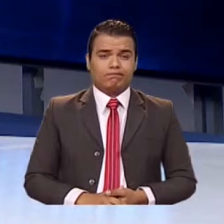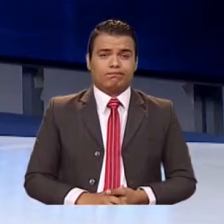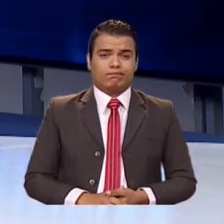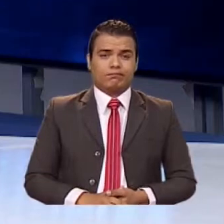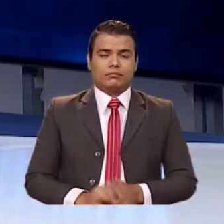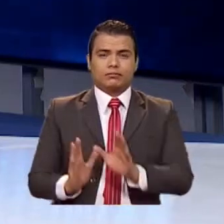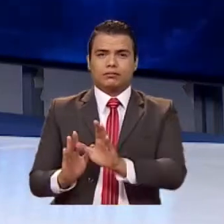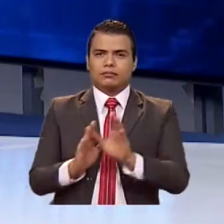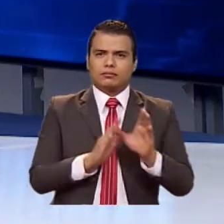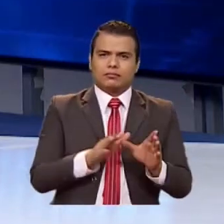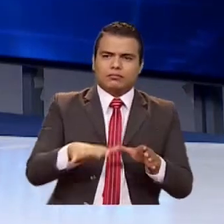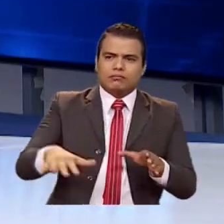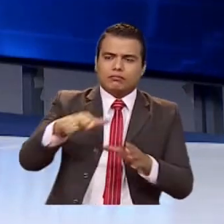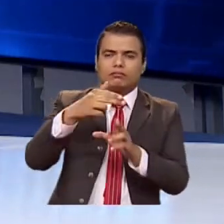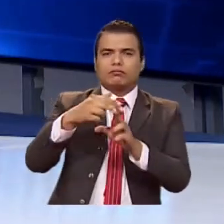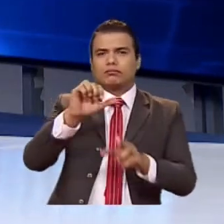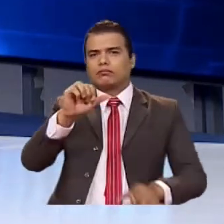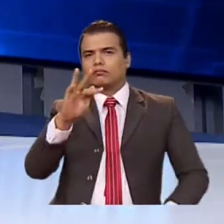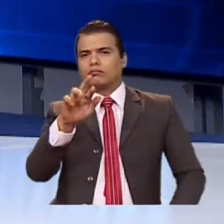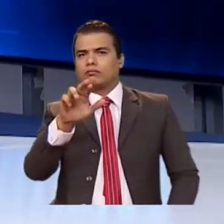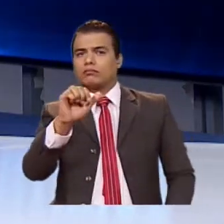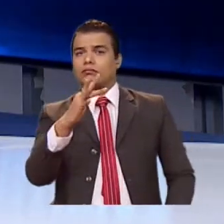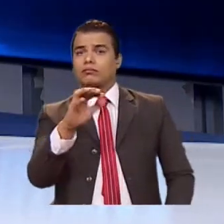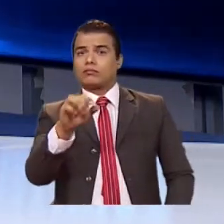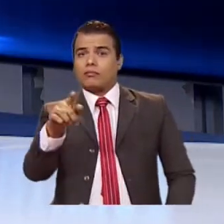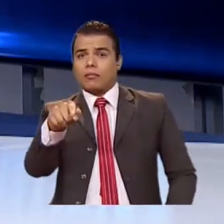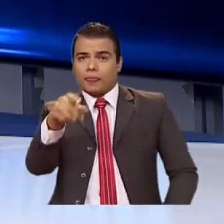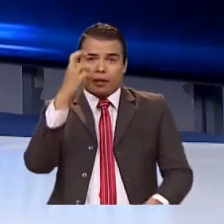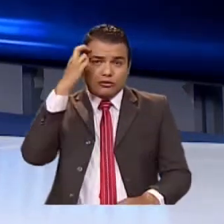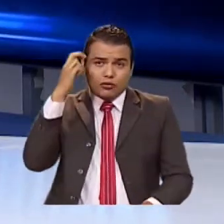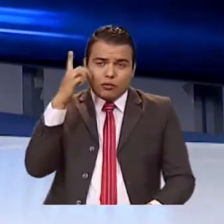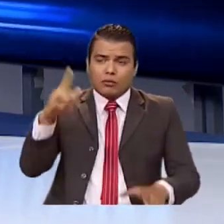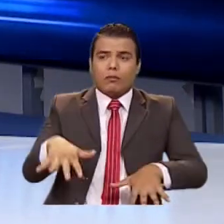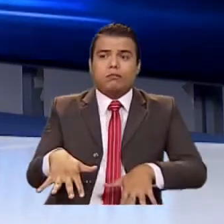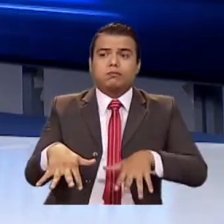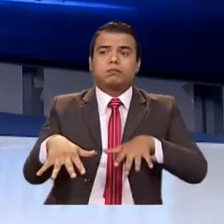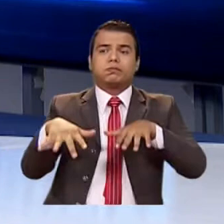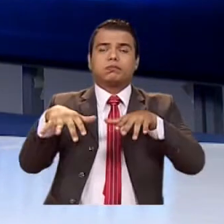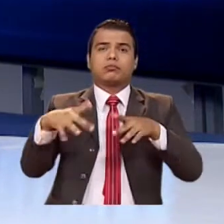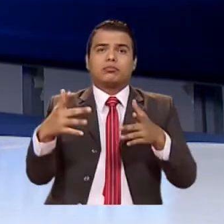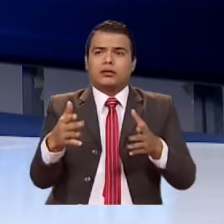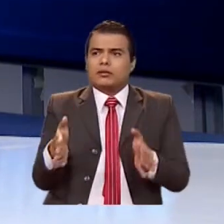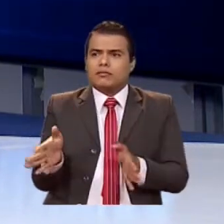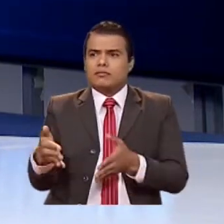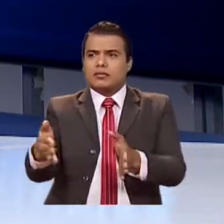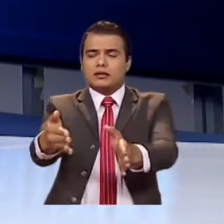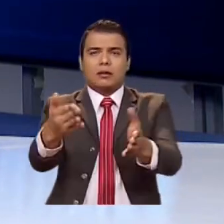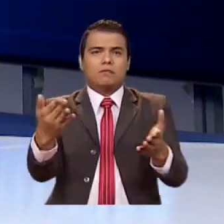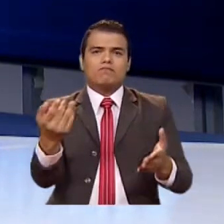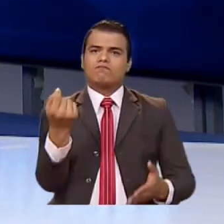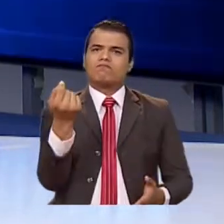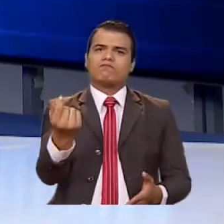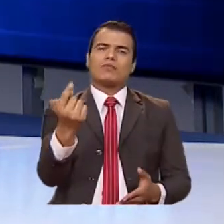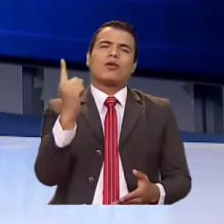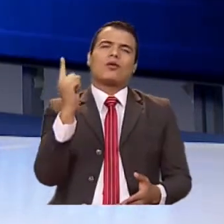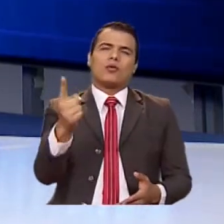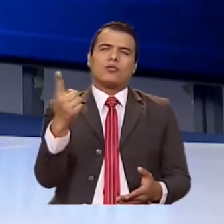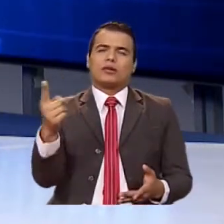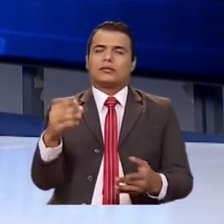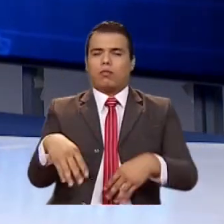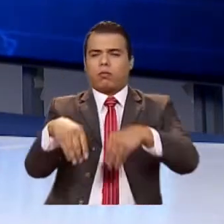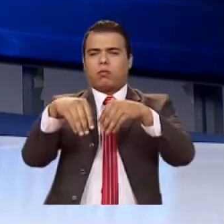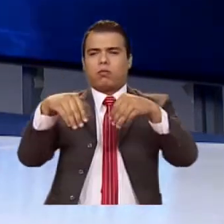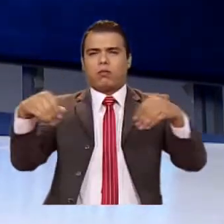en el bajo atrato chocoano hay subiendo hasta hace poco su dilución escasez de pescado a consecuencia de la presencia de mercurio